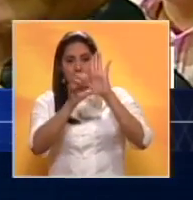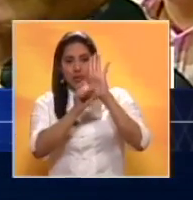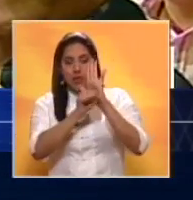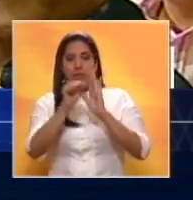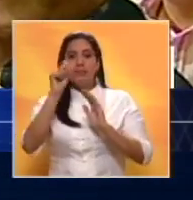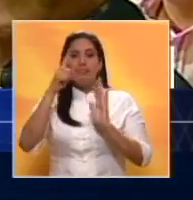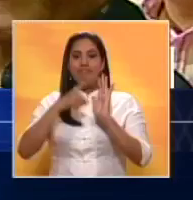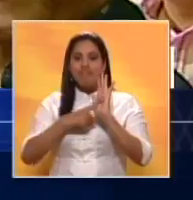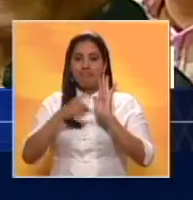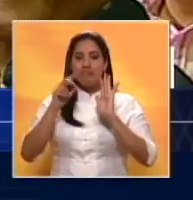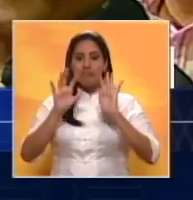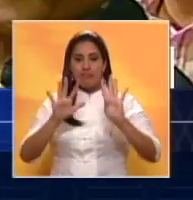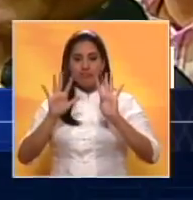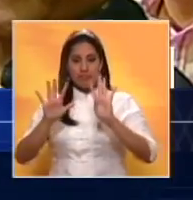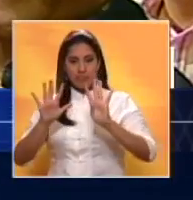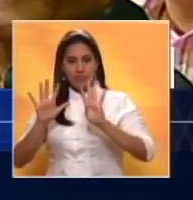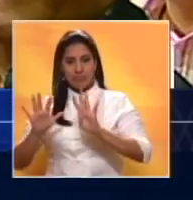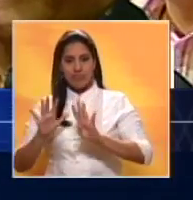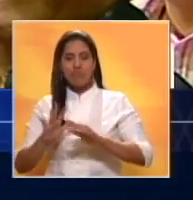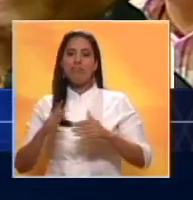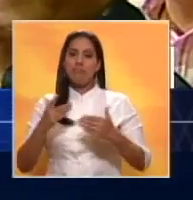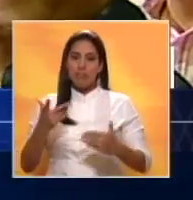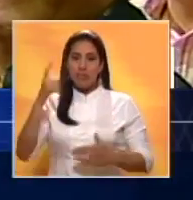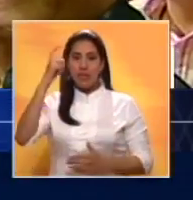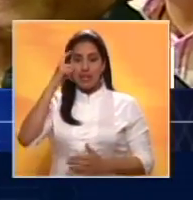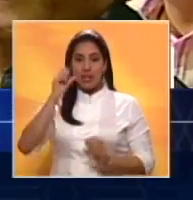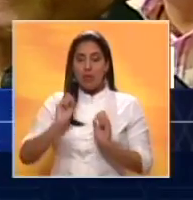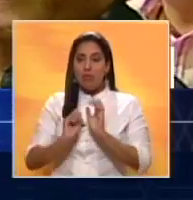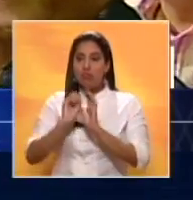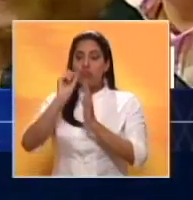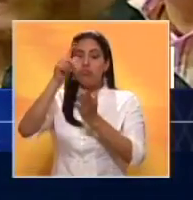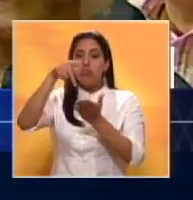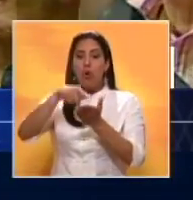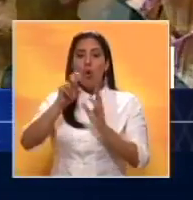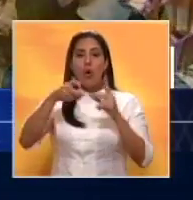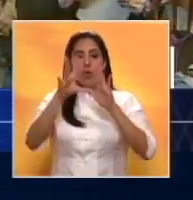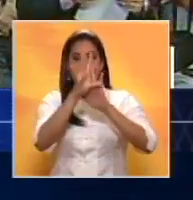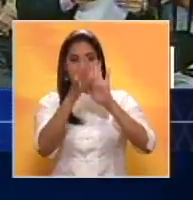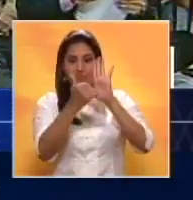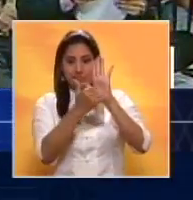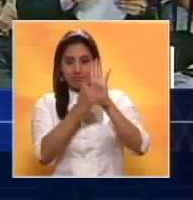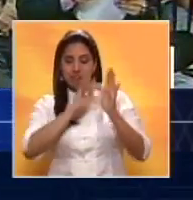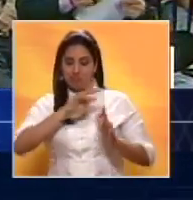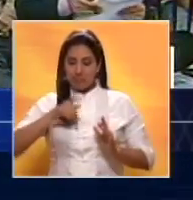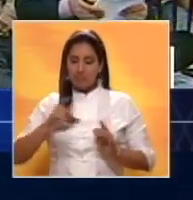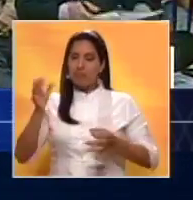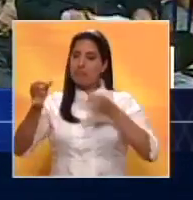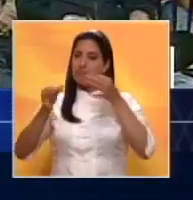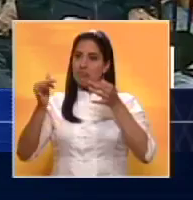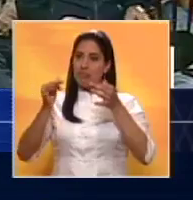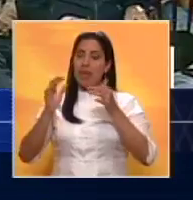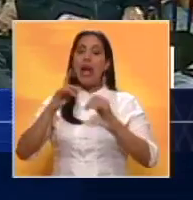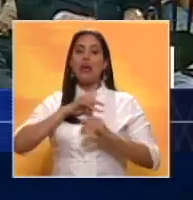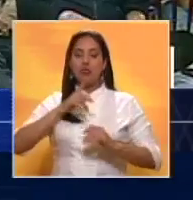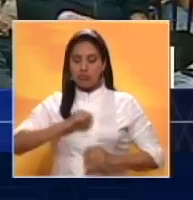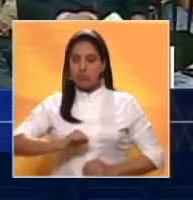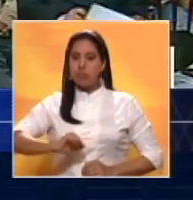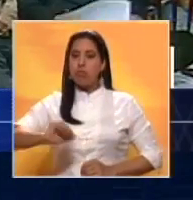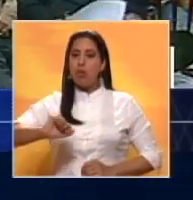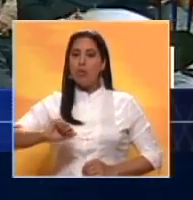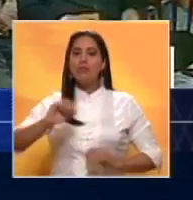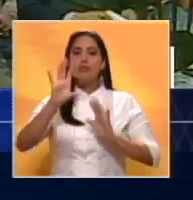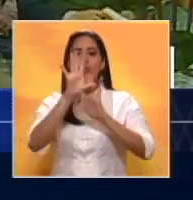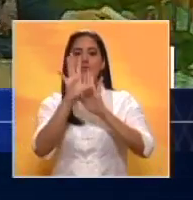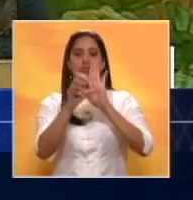de 1999. Por eso el día que instalamos la Asamblea Nacional Constituyente, dijimos, nacimos de